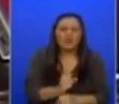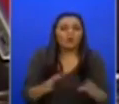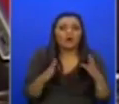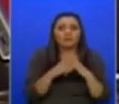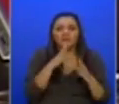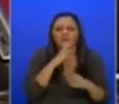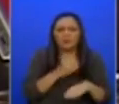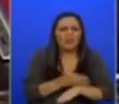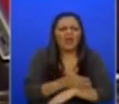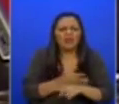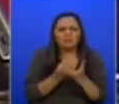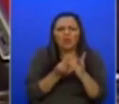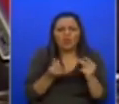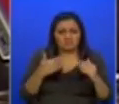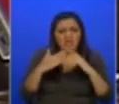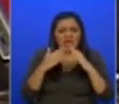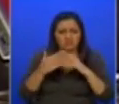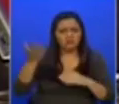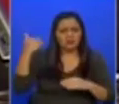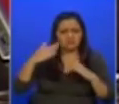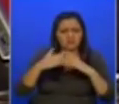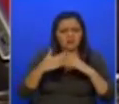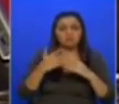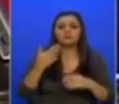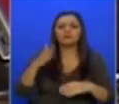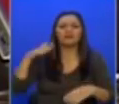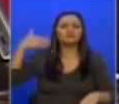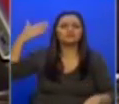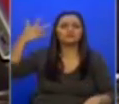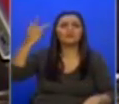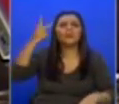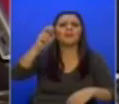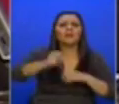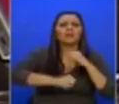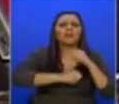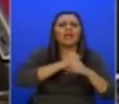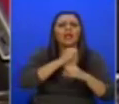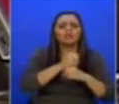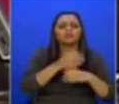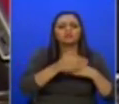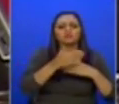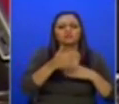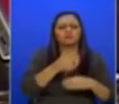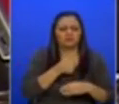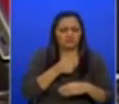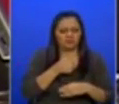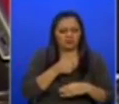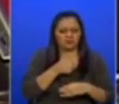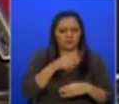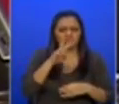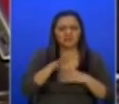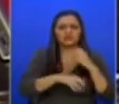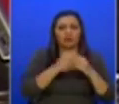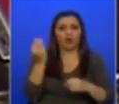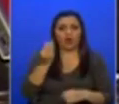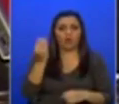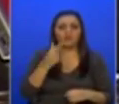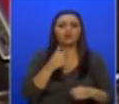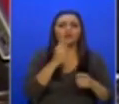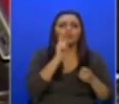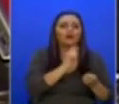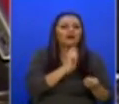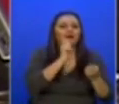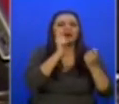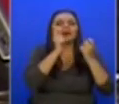madera podrida, etcétera. Y cuando a los 20 años de vivir ahí, yo llegué a los 5 años, 25 años, logramos